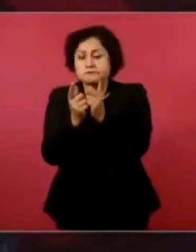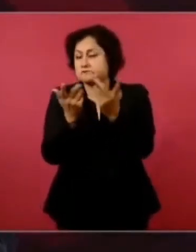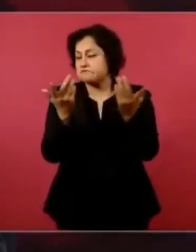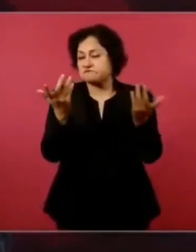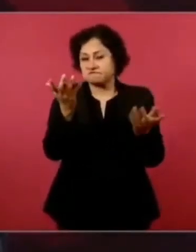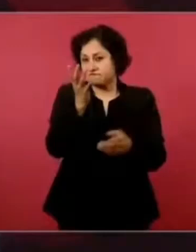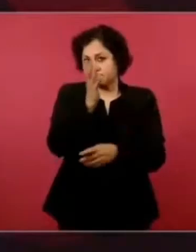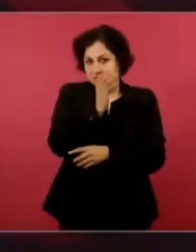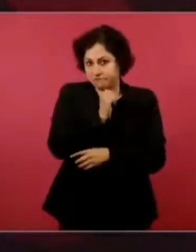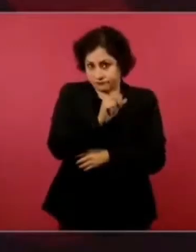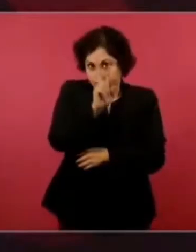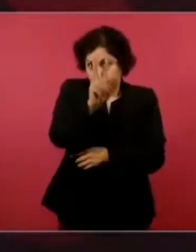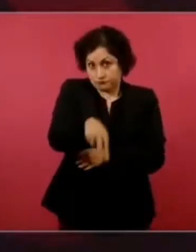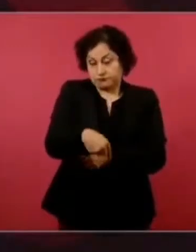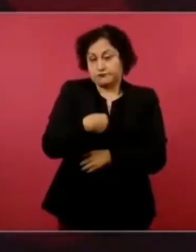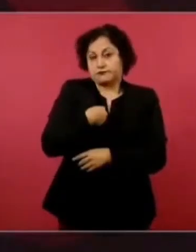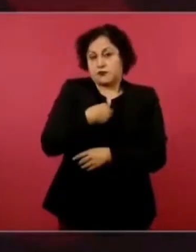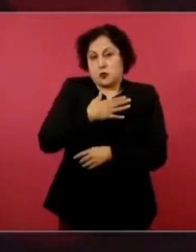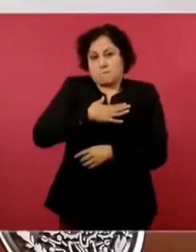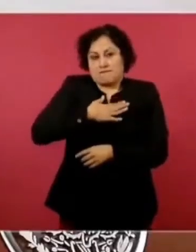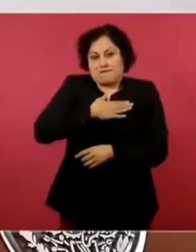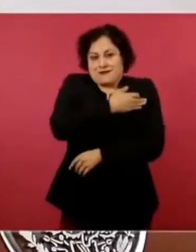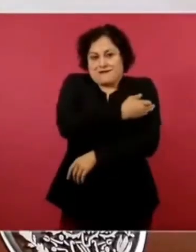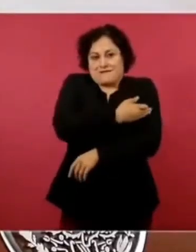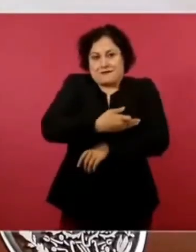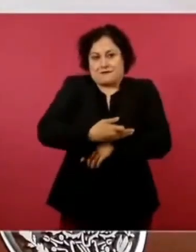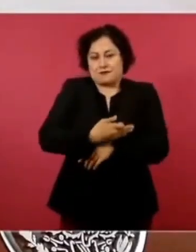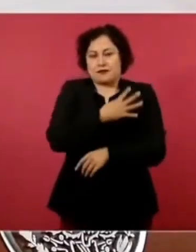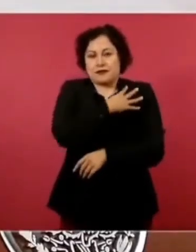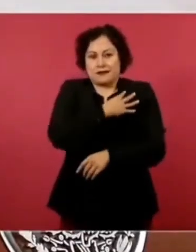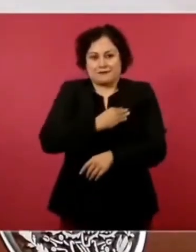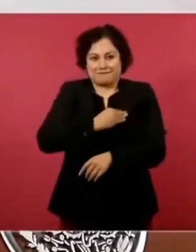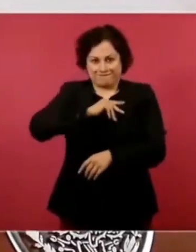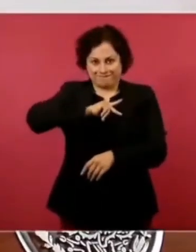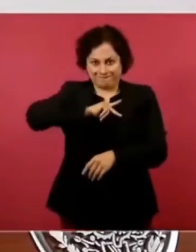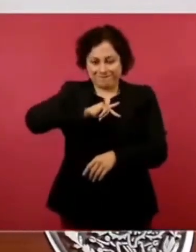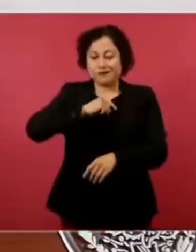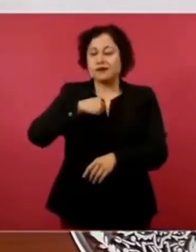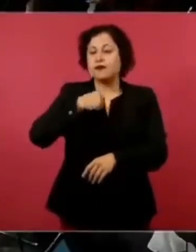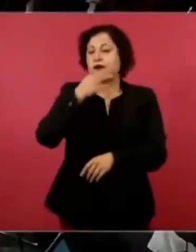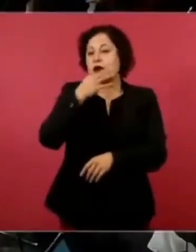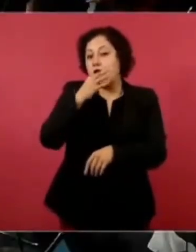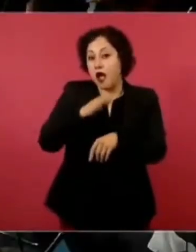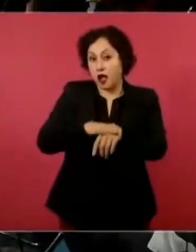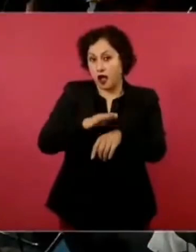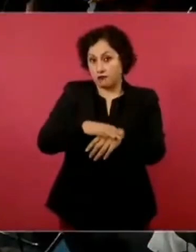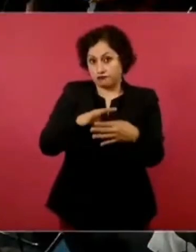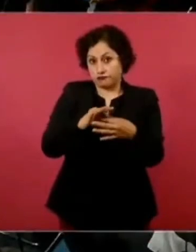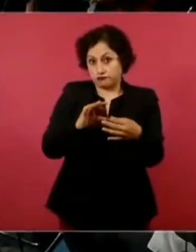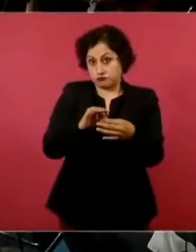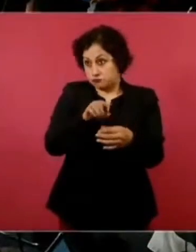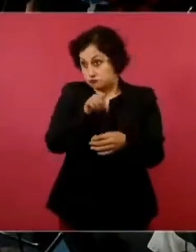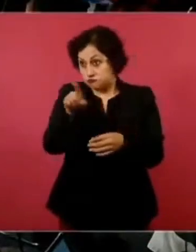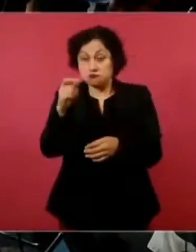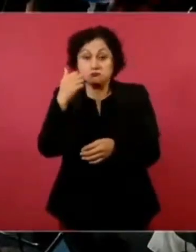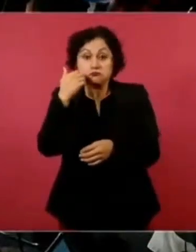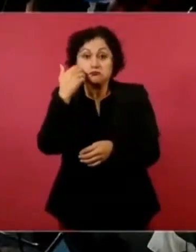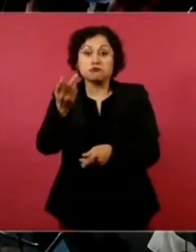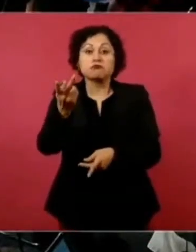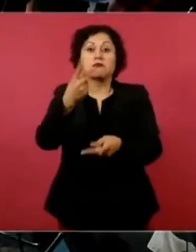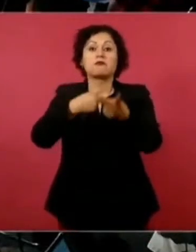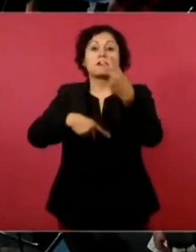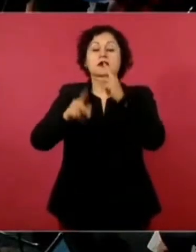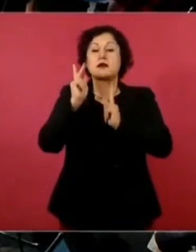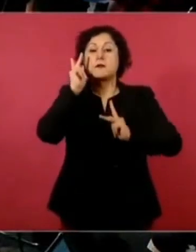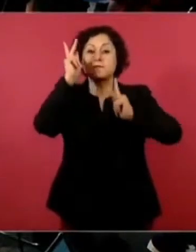Le he dicho a mi familia, a mis hijos, de que pues me van a ir a visitar, pero no